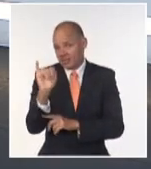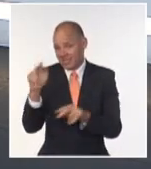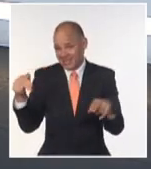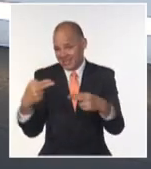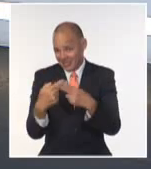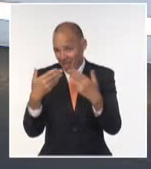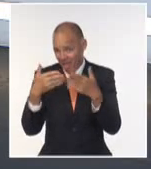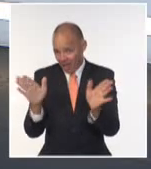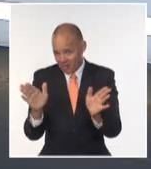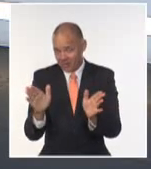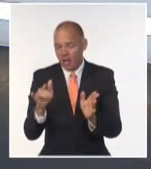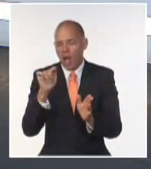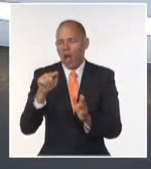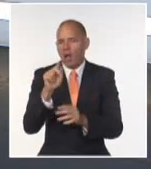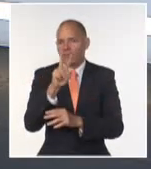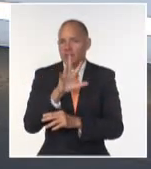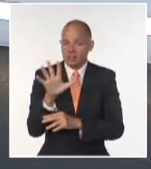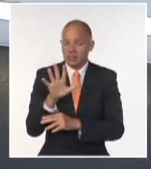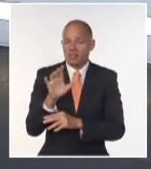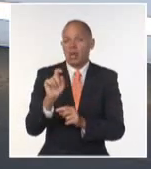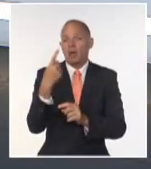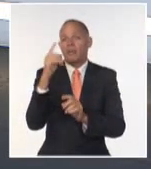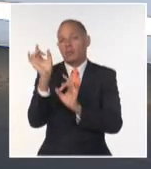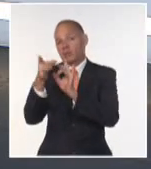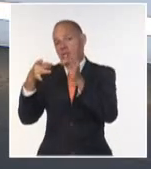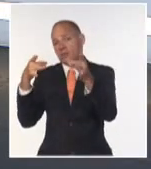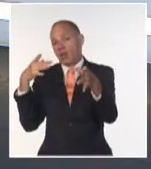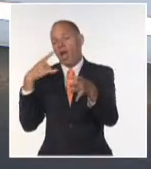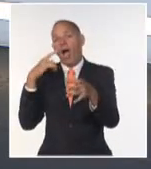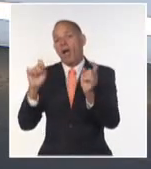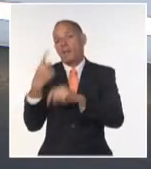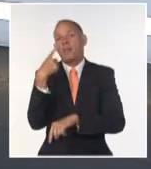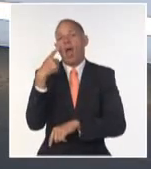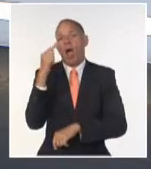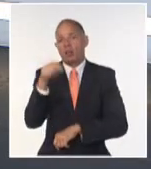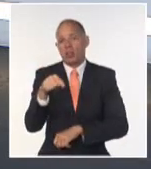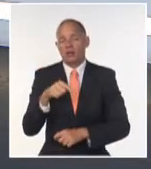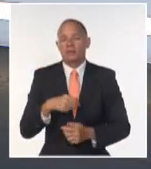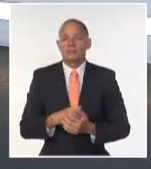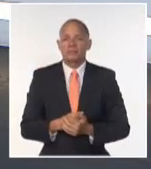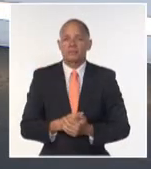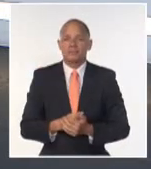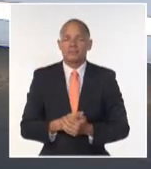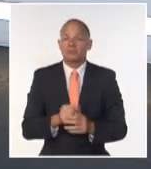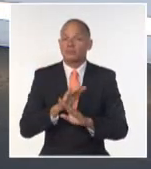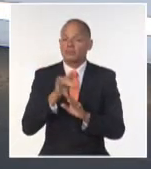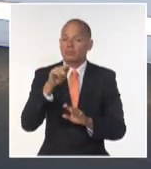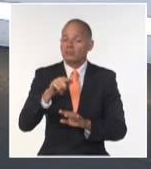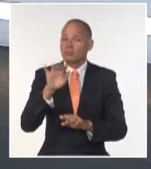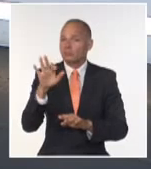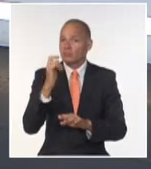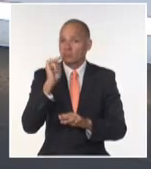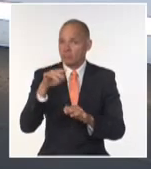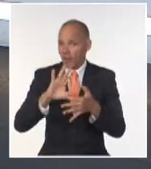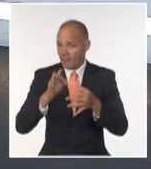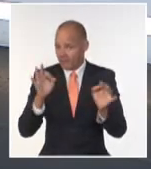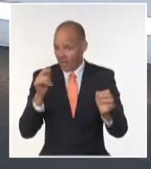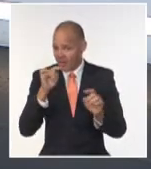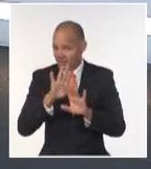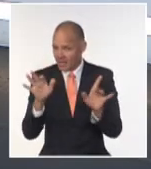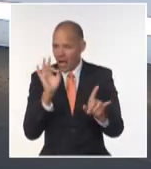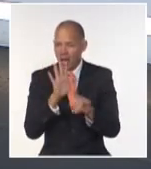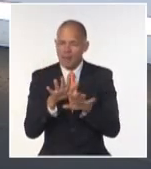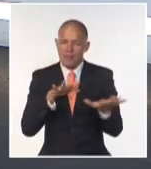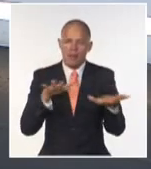convierta en el primer representante nuestro en competir los Juegos Olímpicos ya esparcen su olor y el